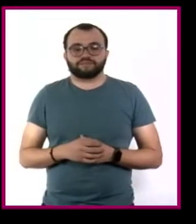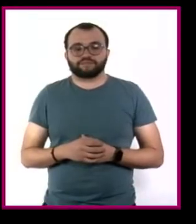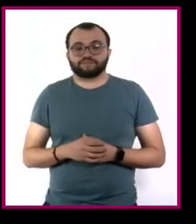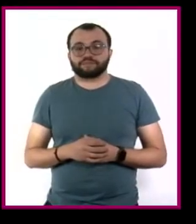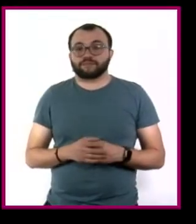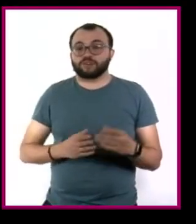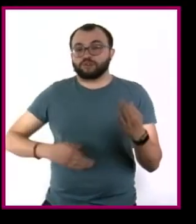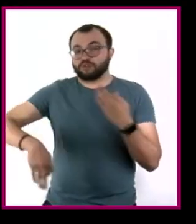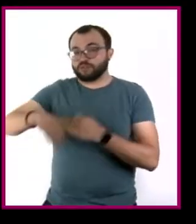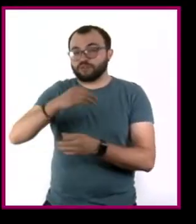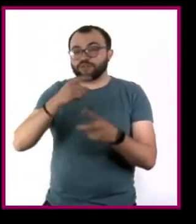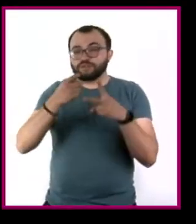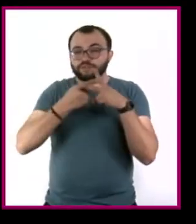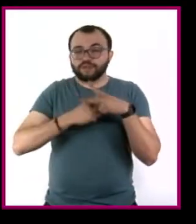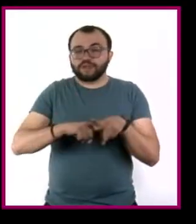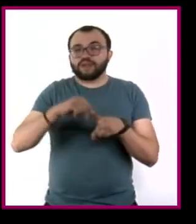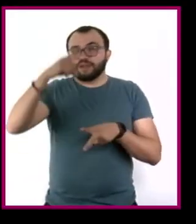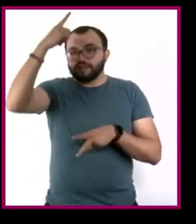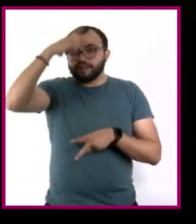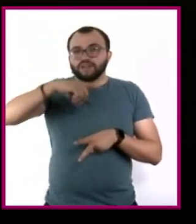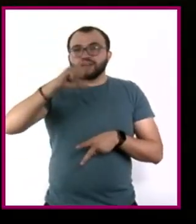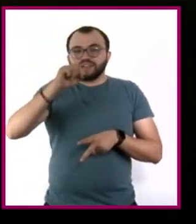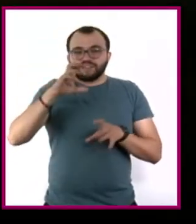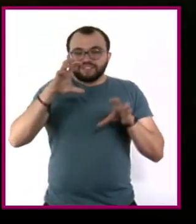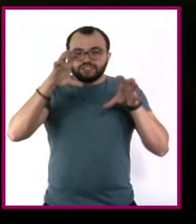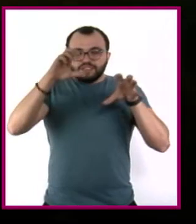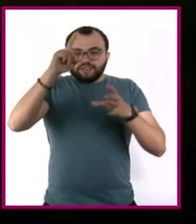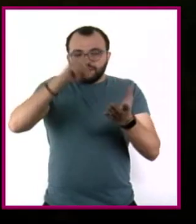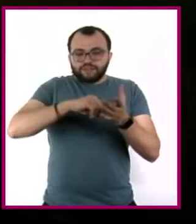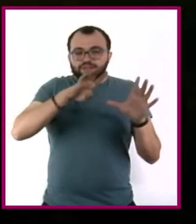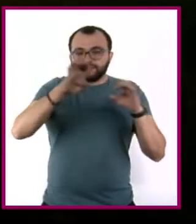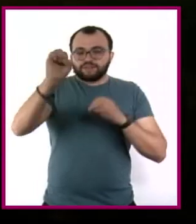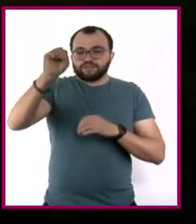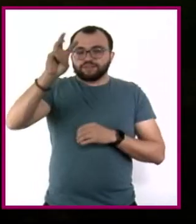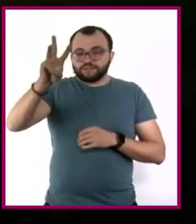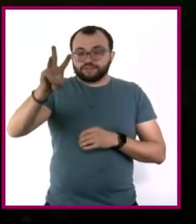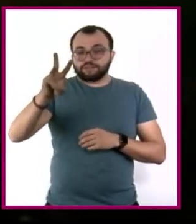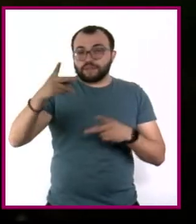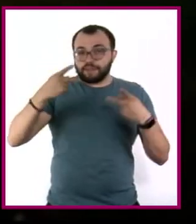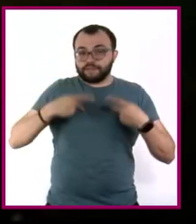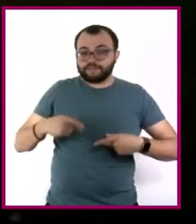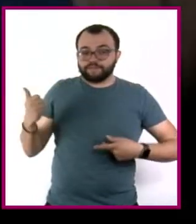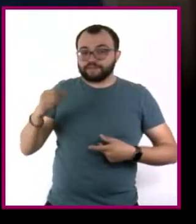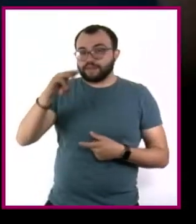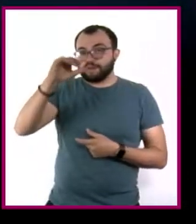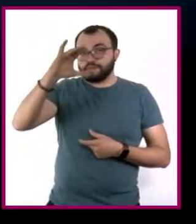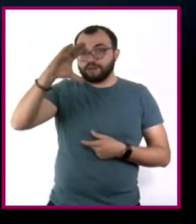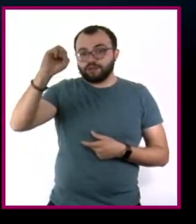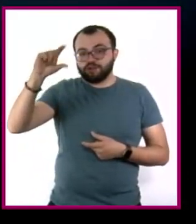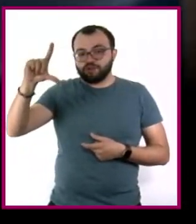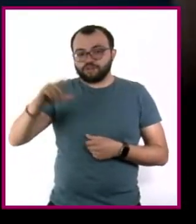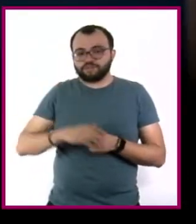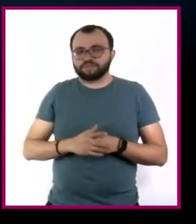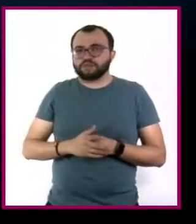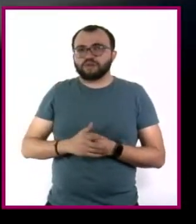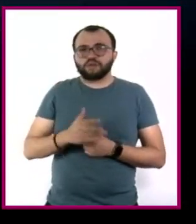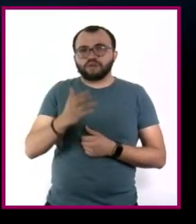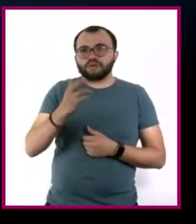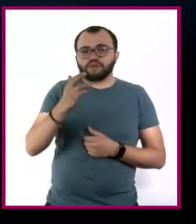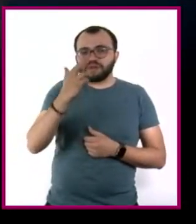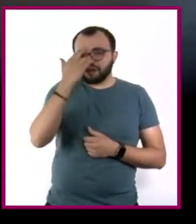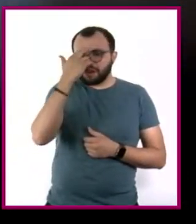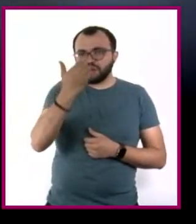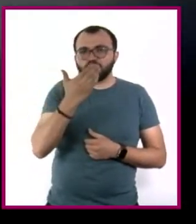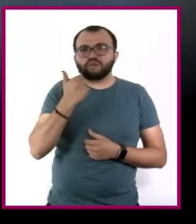Todo comienza en una noche de Halloween de 1963 con este personaje llamado Michael Myers. Sin razón alguna, Michael toma